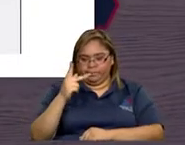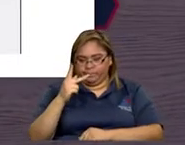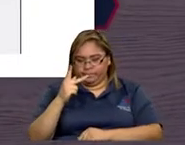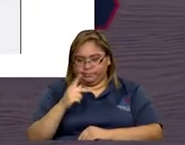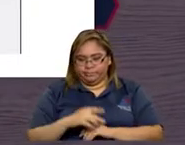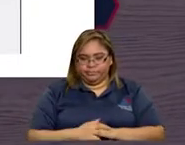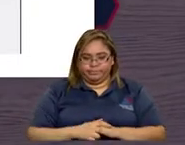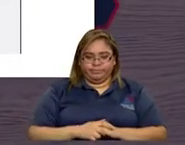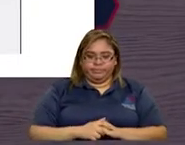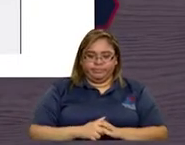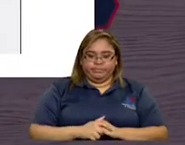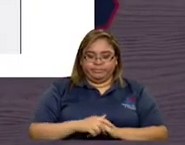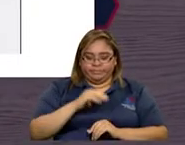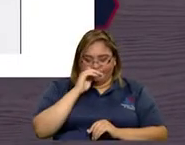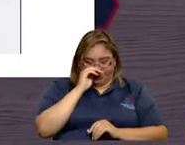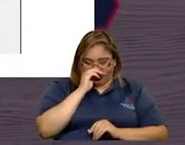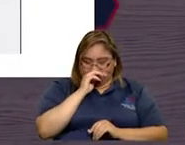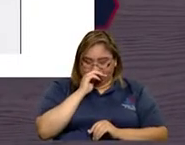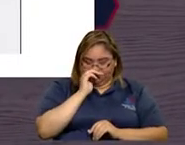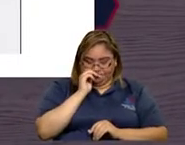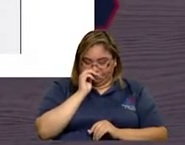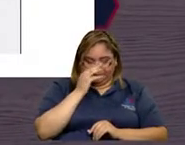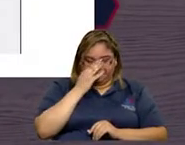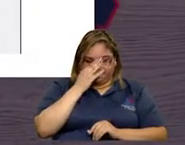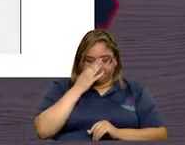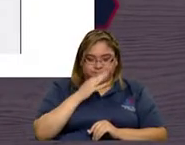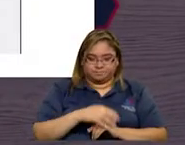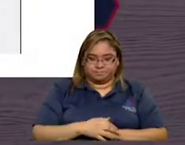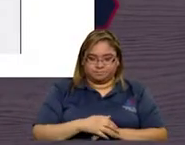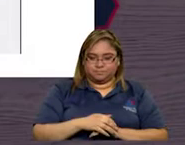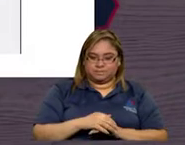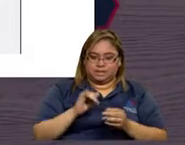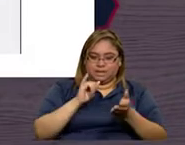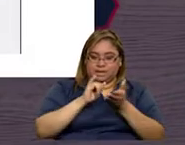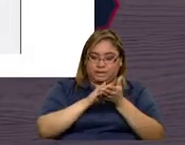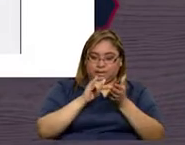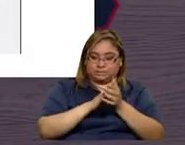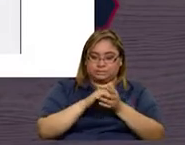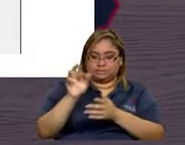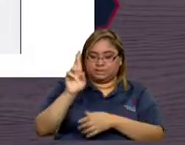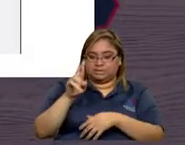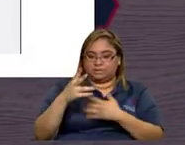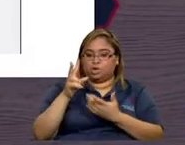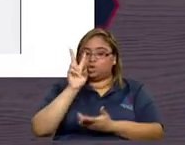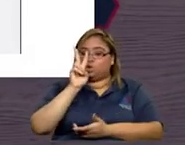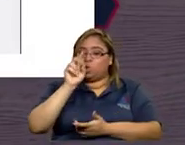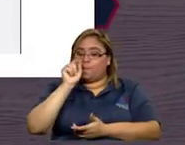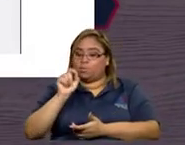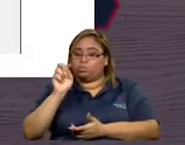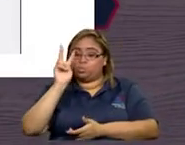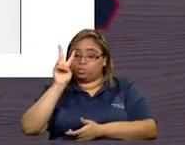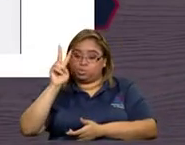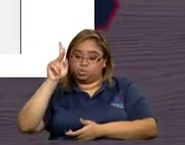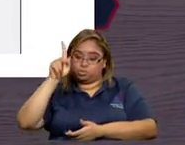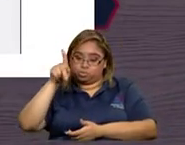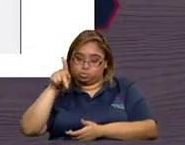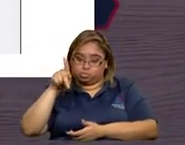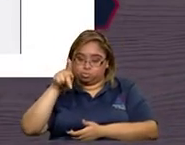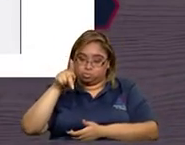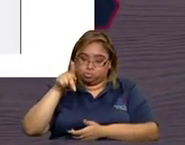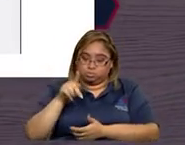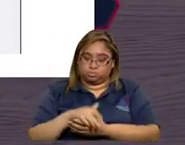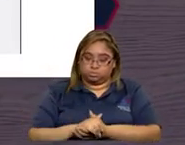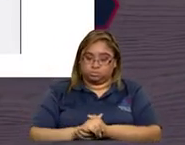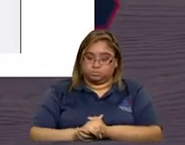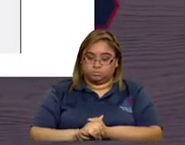aquí tenemos una resistencia de 2.2 ohmios. ¿Ok? Aquí tenemos otro modelo donde